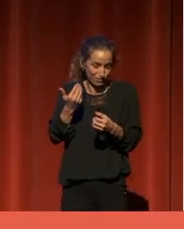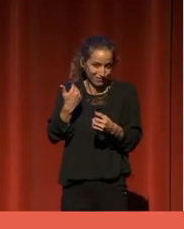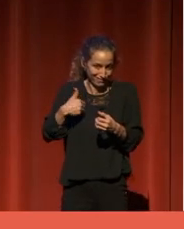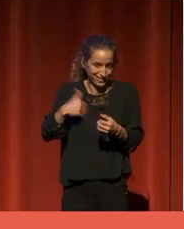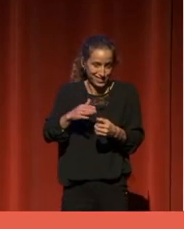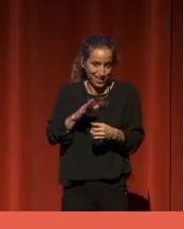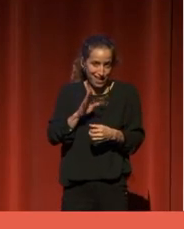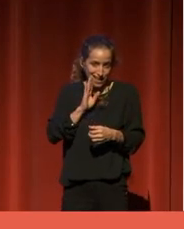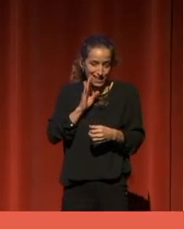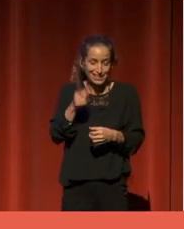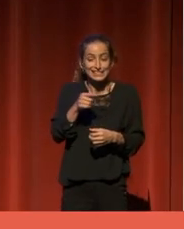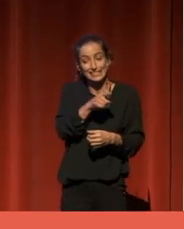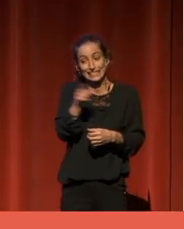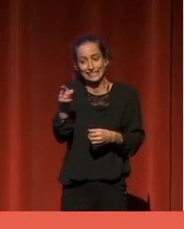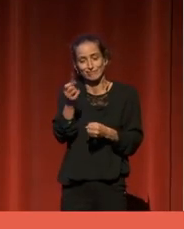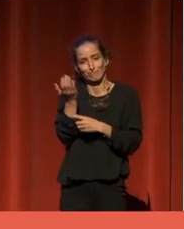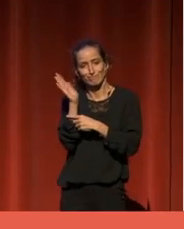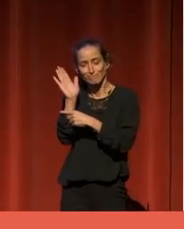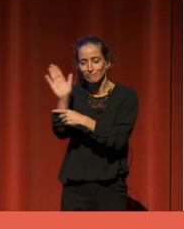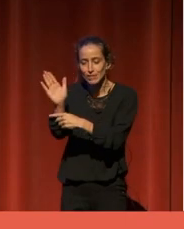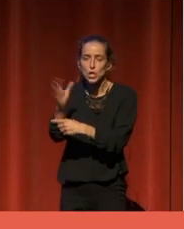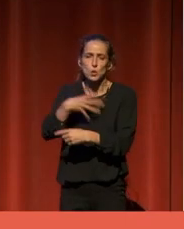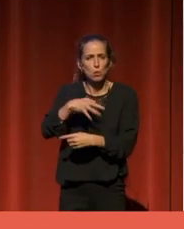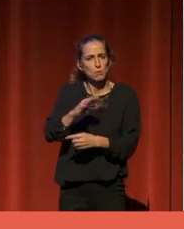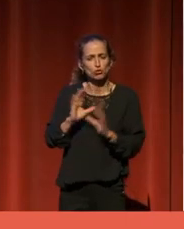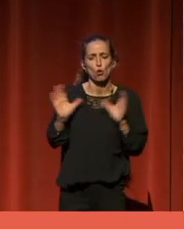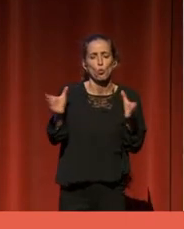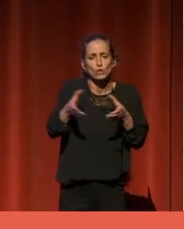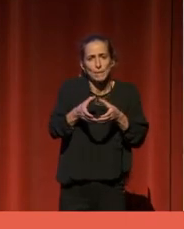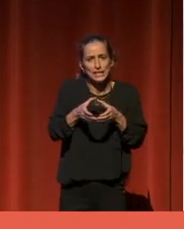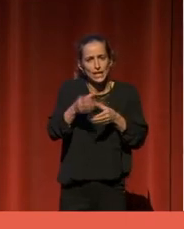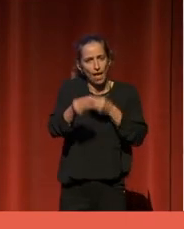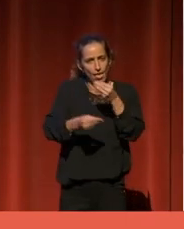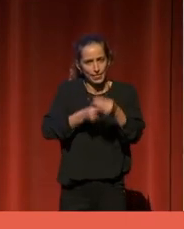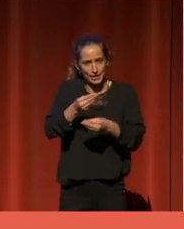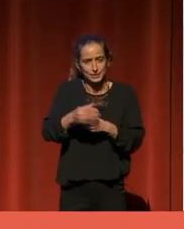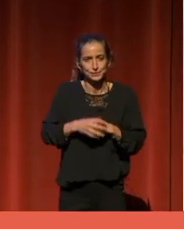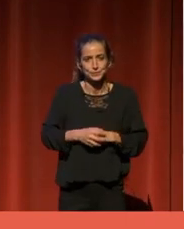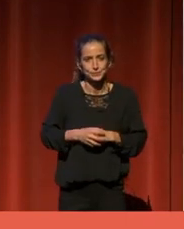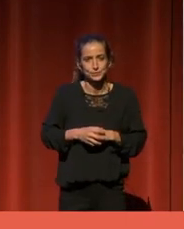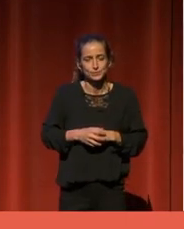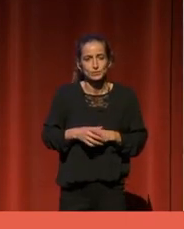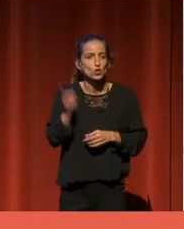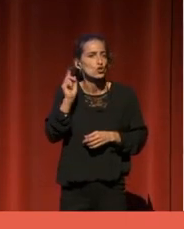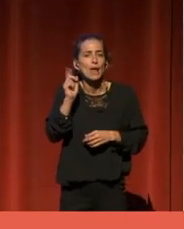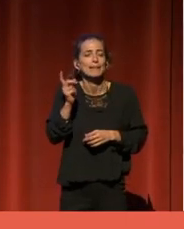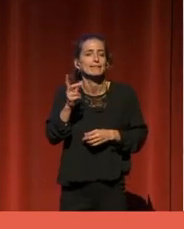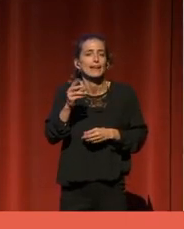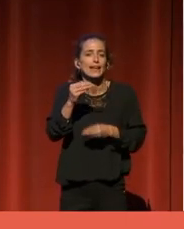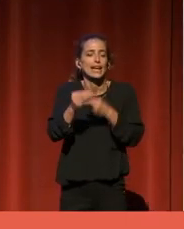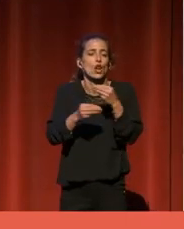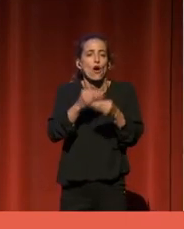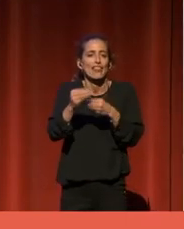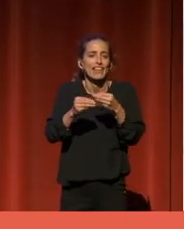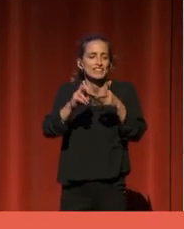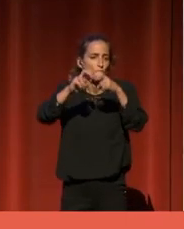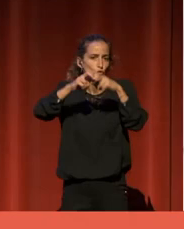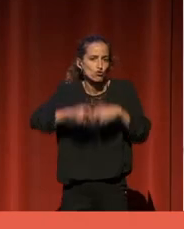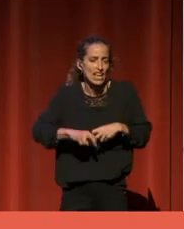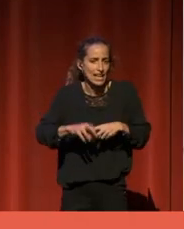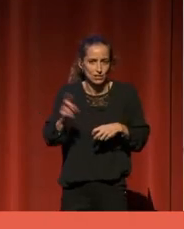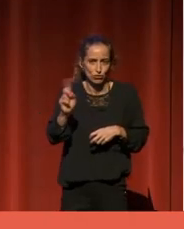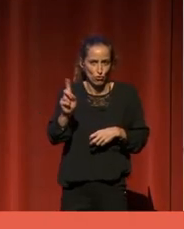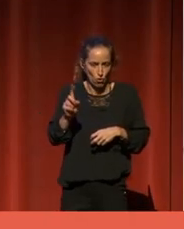sea y de esta forma lo podemos hacer conjuntamente No es simplemente algo que se hace en Bruselas sino algo a lo que podemos ayudar desde